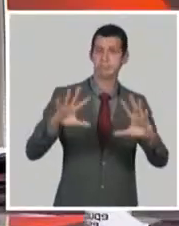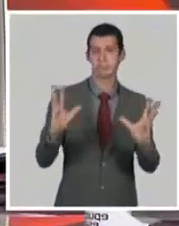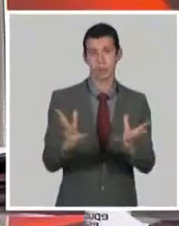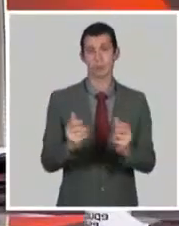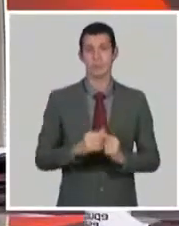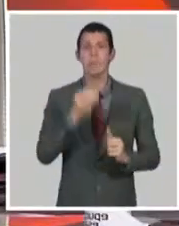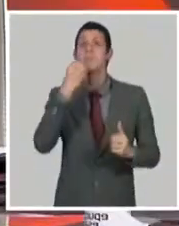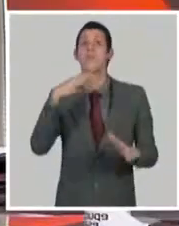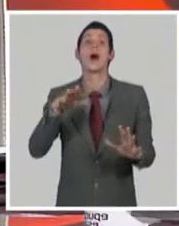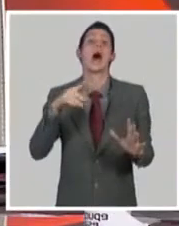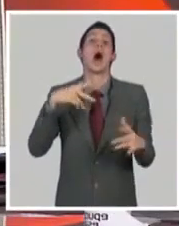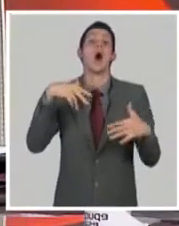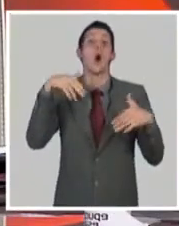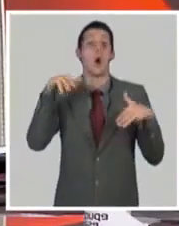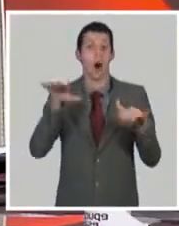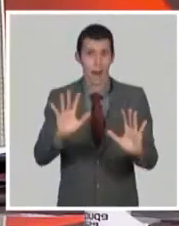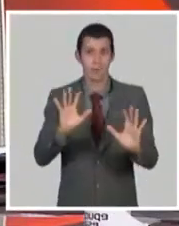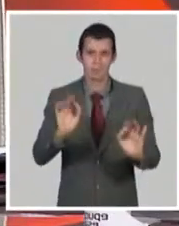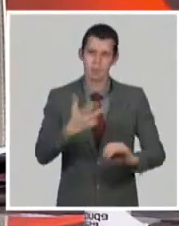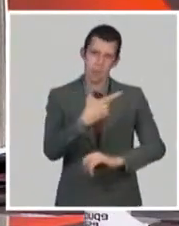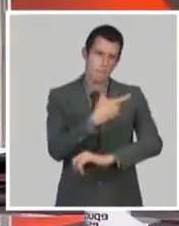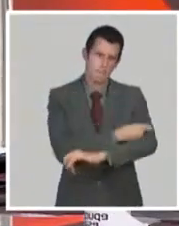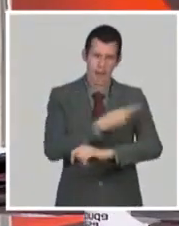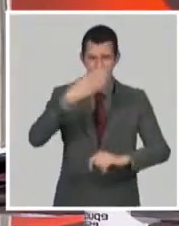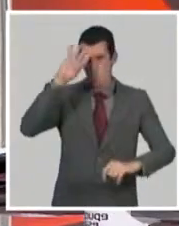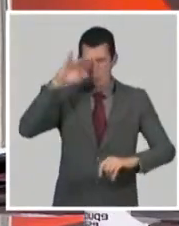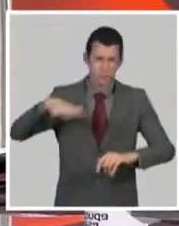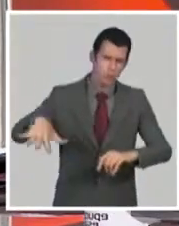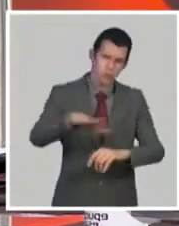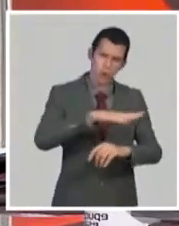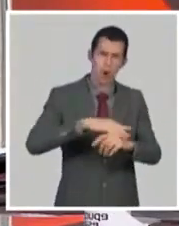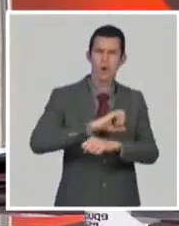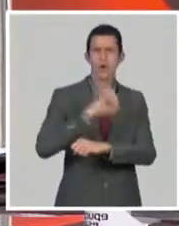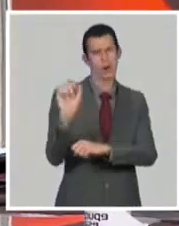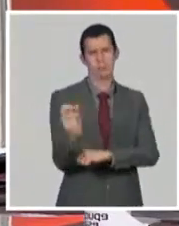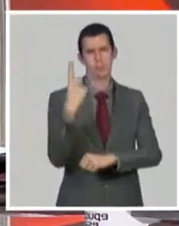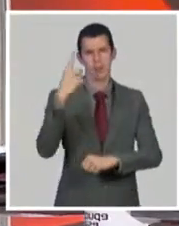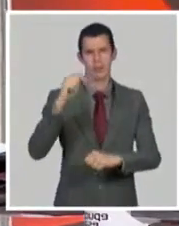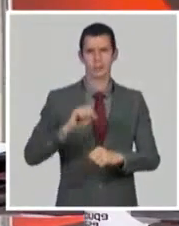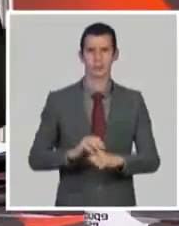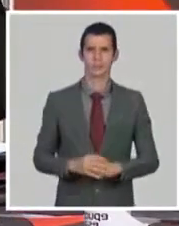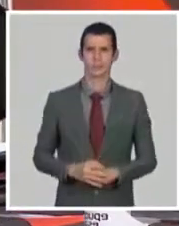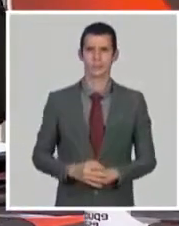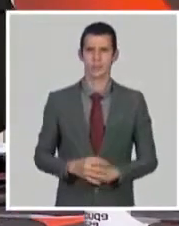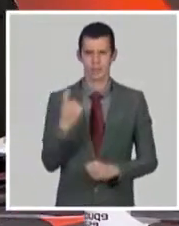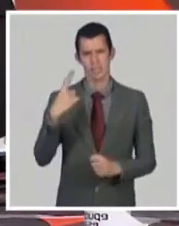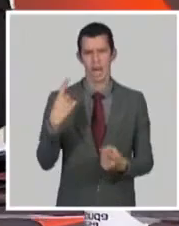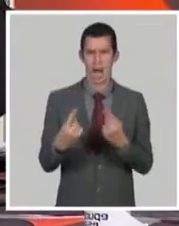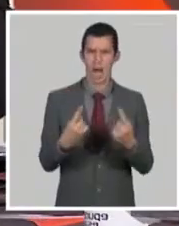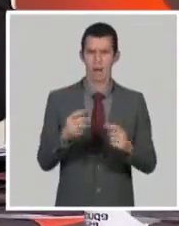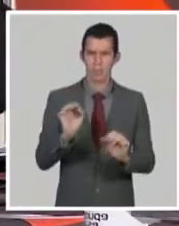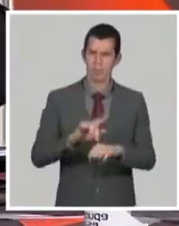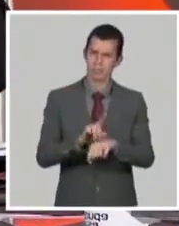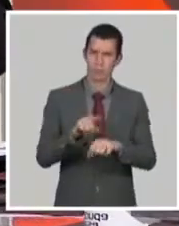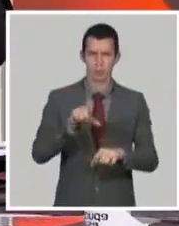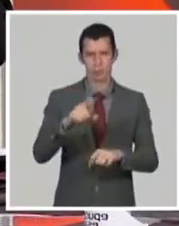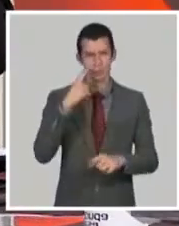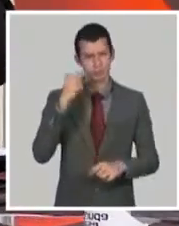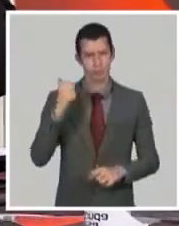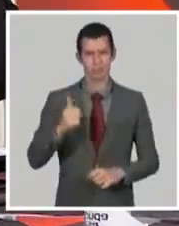países que logre inmunizar a su población frente a la COVID-19. Nos quedan algunos elementos en estos minutos finales, siga con